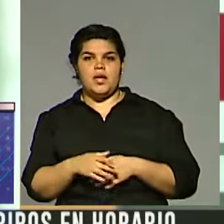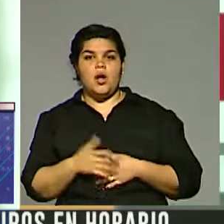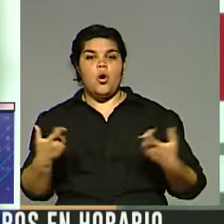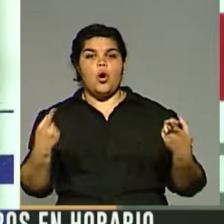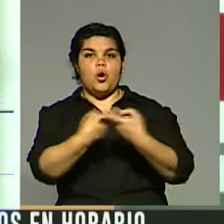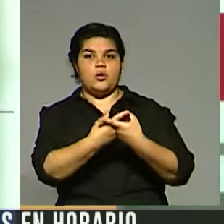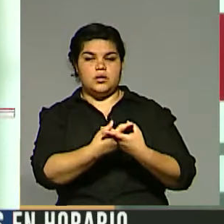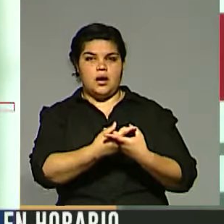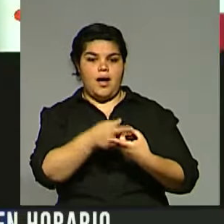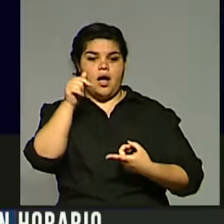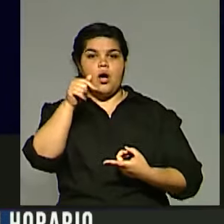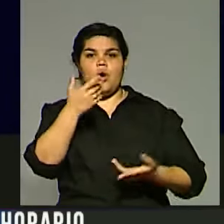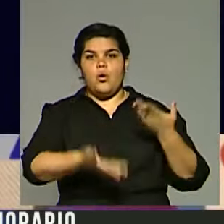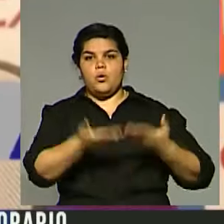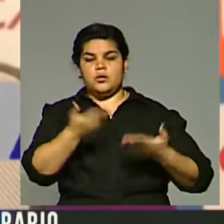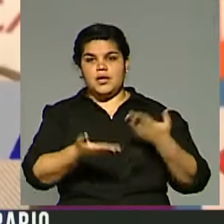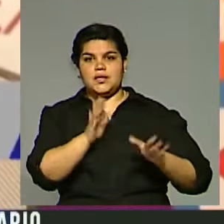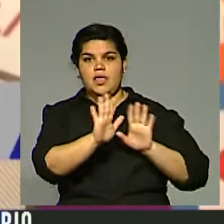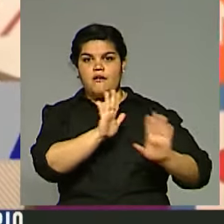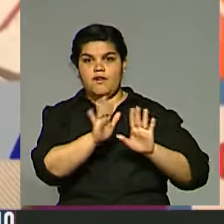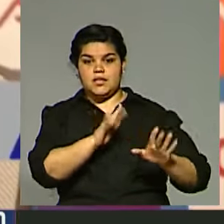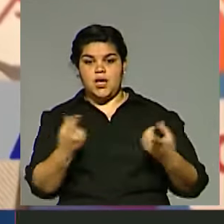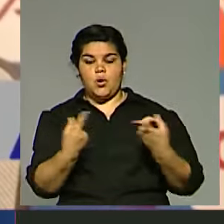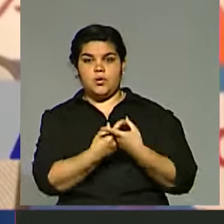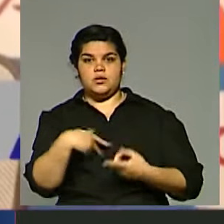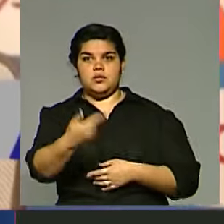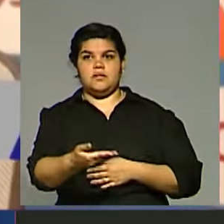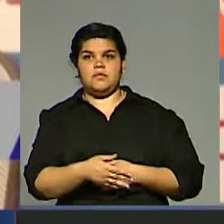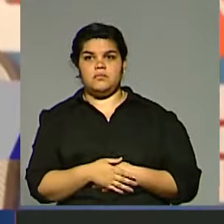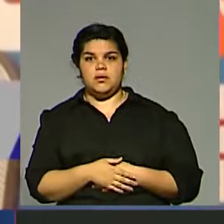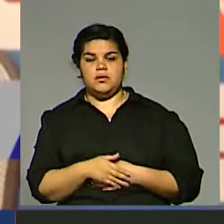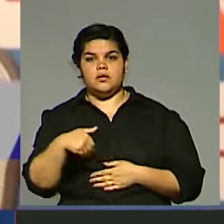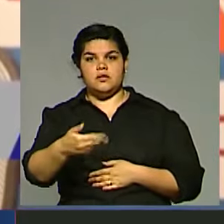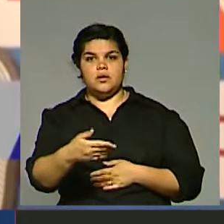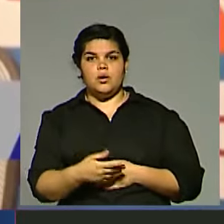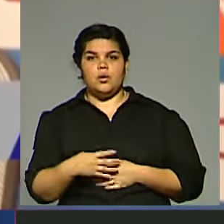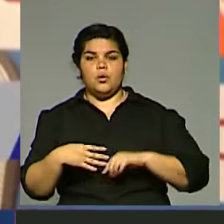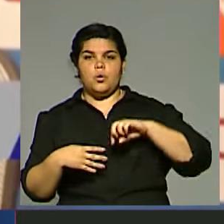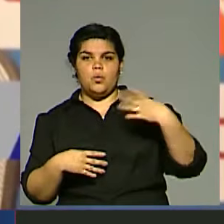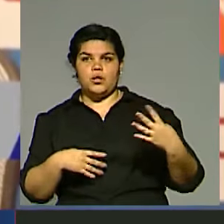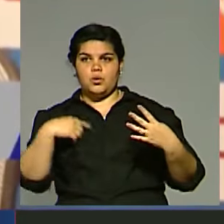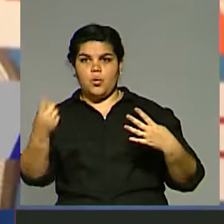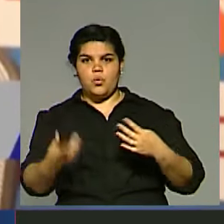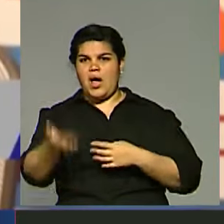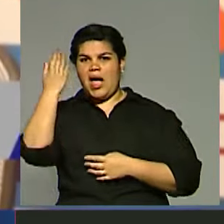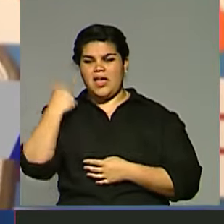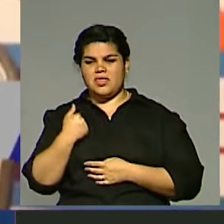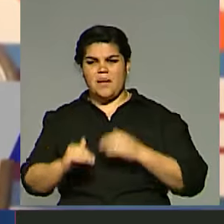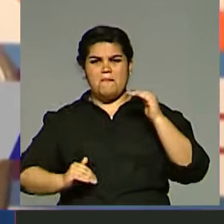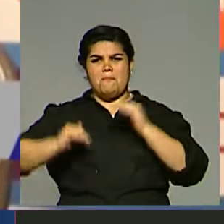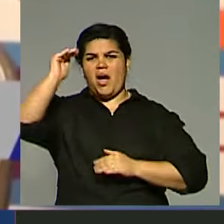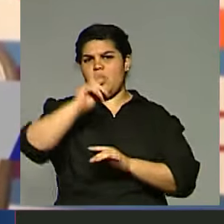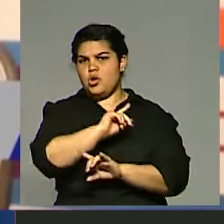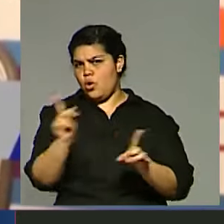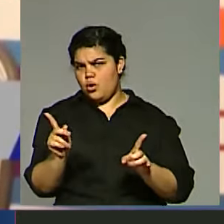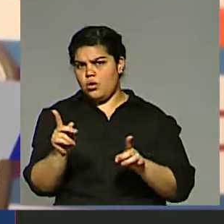rival. Tengo un poco de memoria para atrás, creo que la derrota con Boca 4-1 en la Bombonera con Bernardi, que no nos superaban de esa manera.